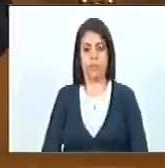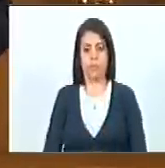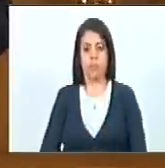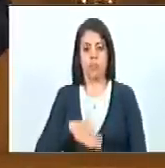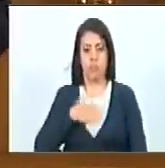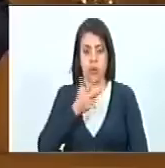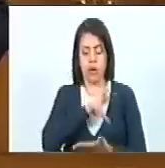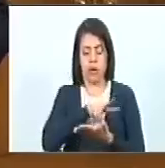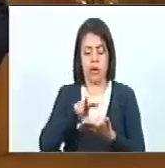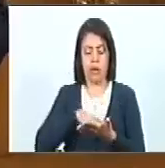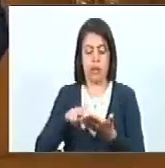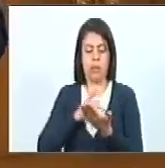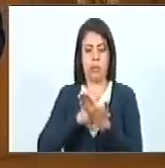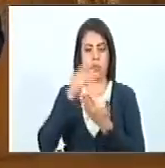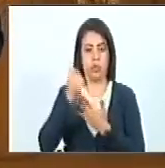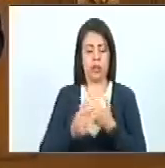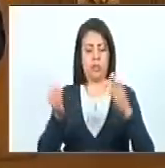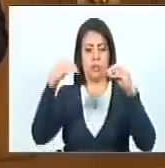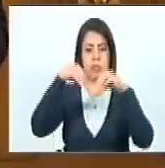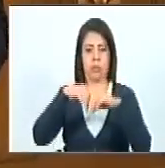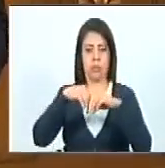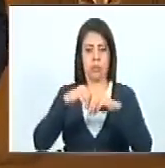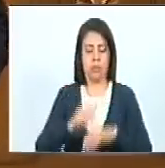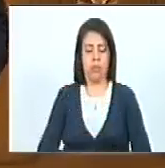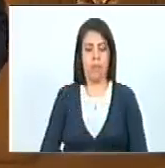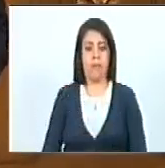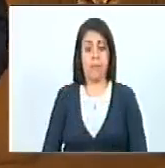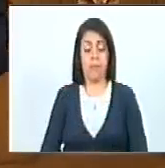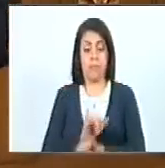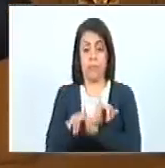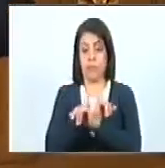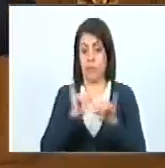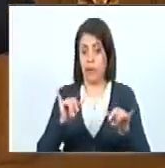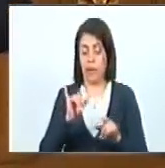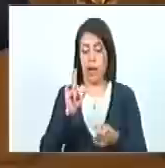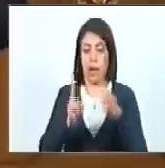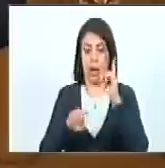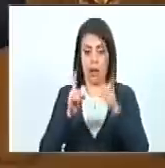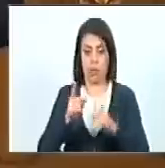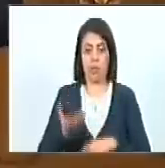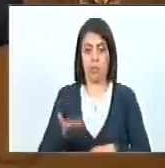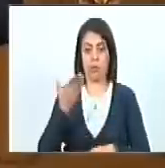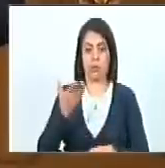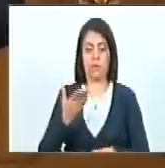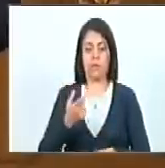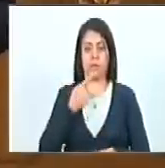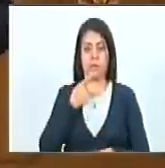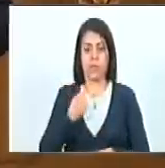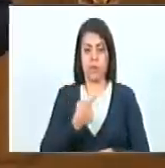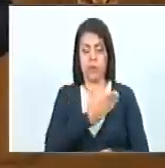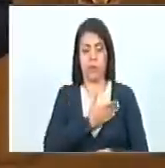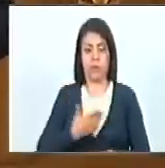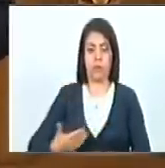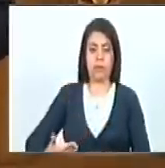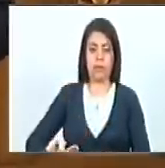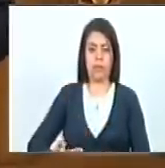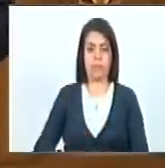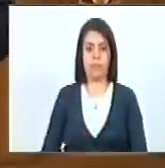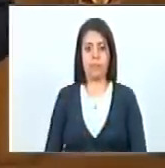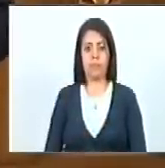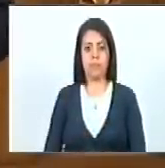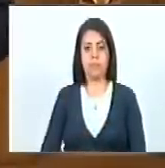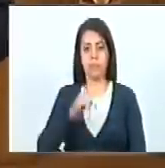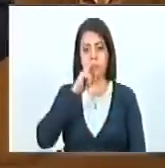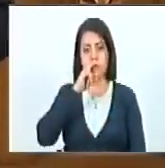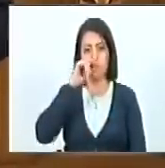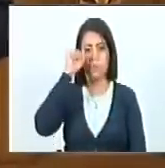pueda leer el proyecto de acuerdo. Y finalizar con algo bien importante que el presidente